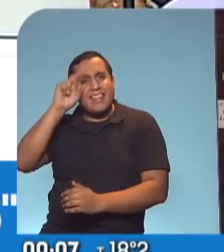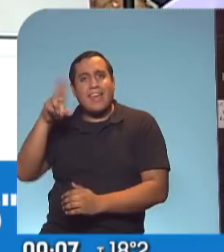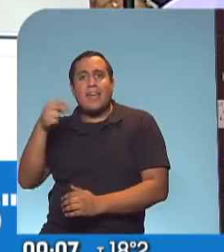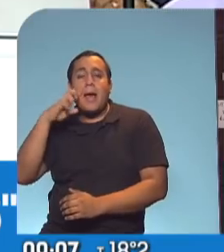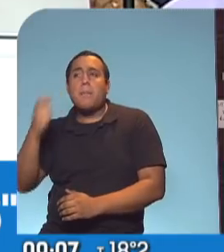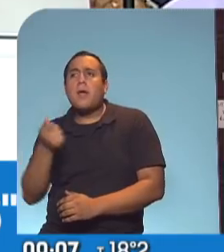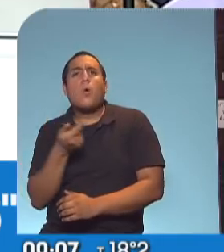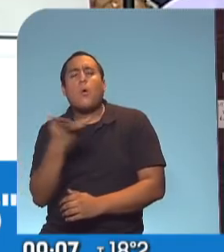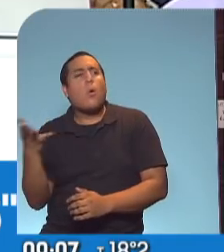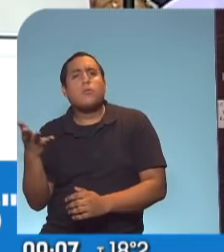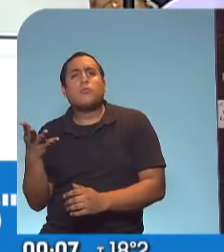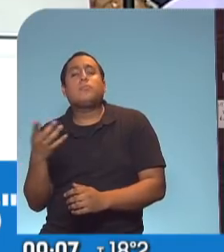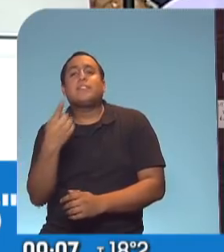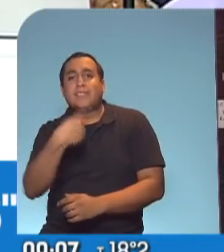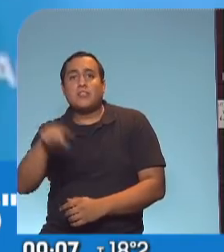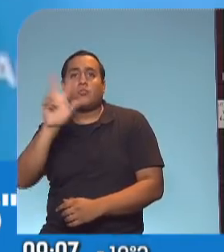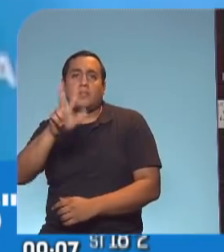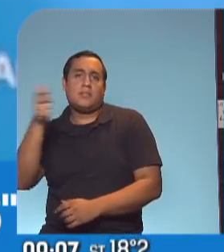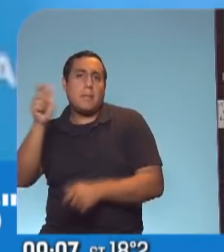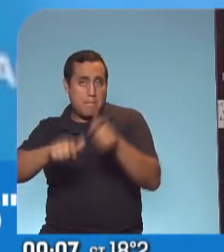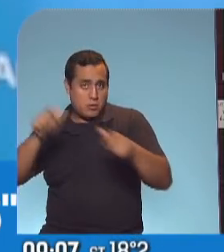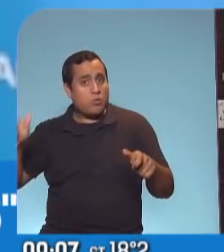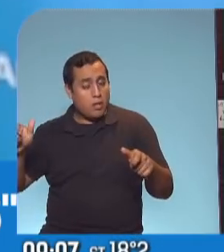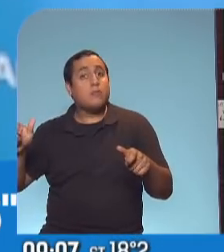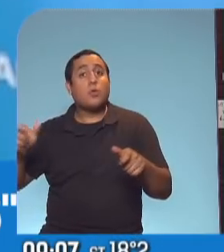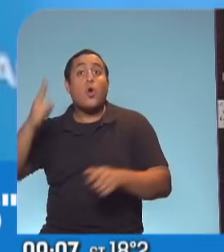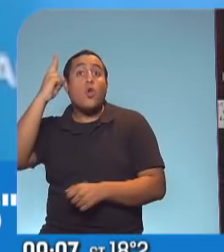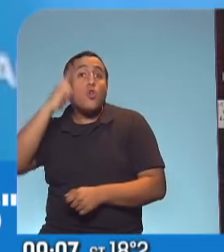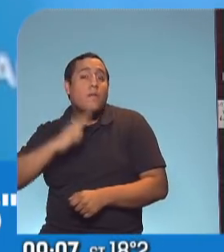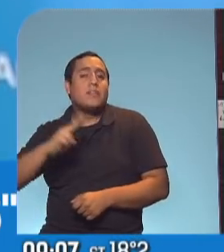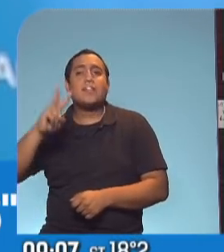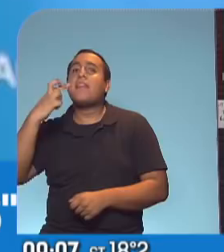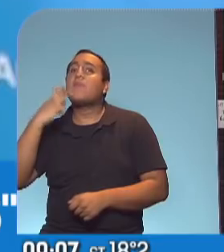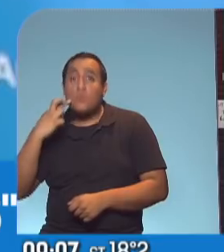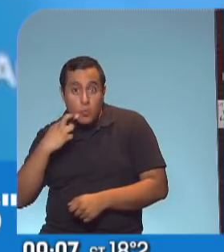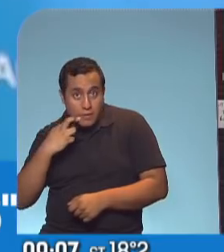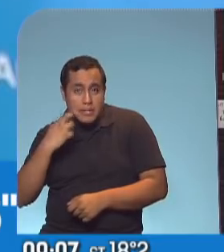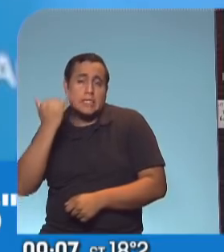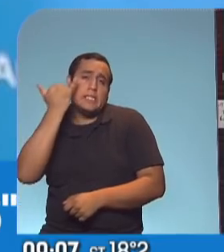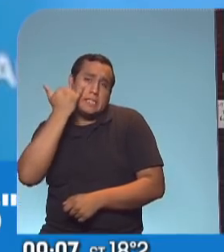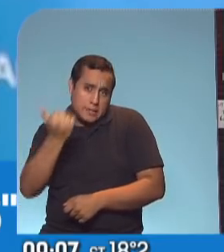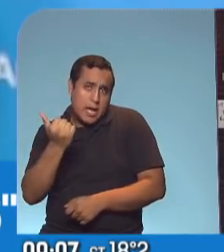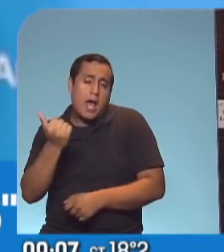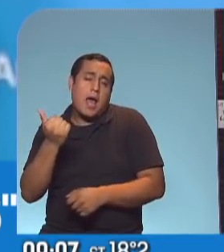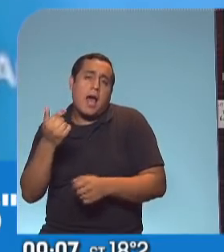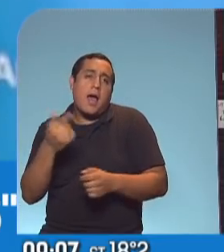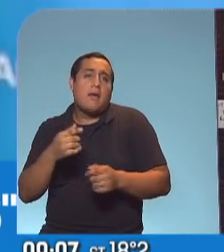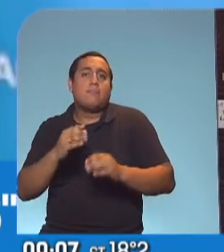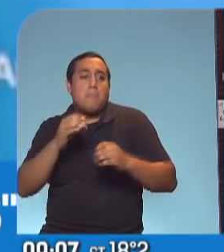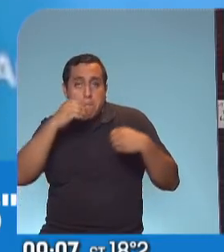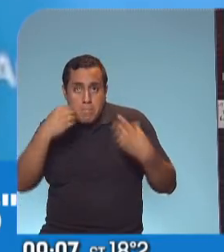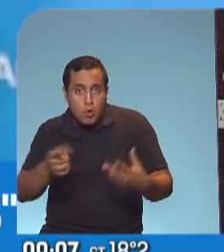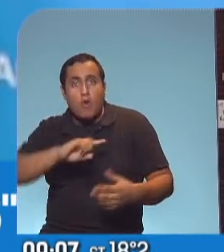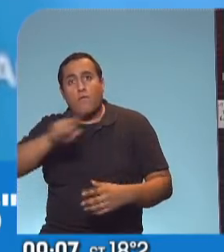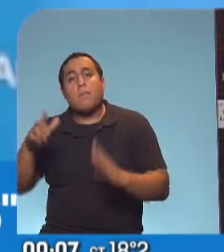actualmente asciende a 136 personas. Son 919 las que ya han sido dadas de alta por el sistema